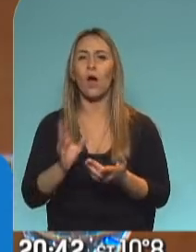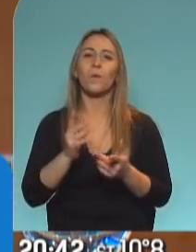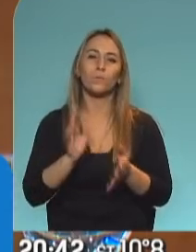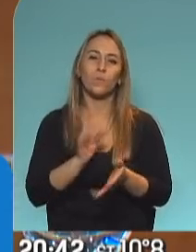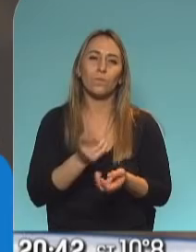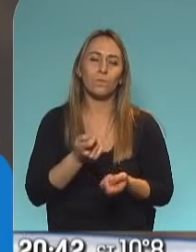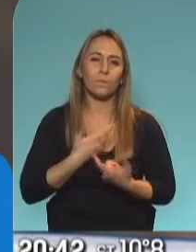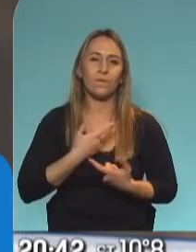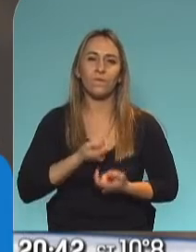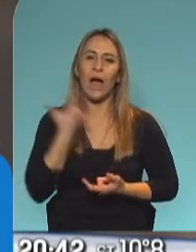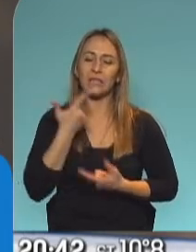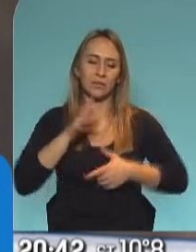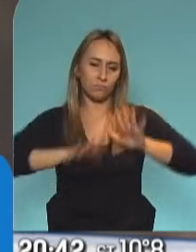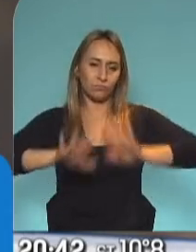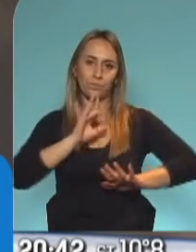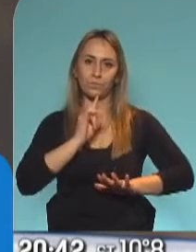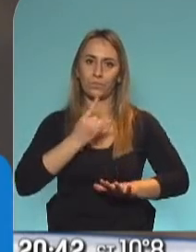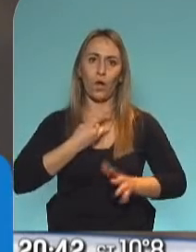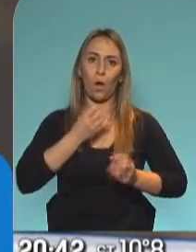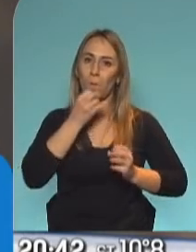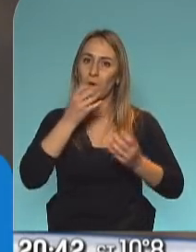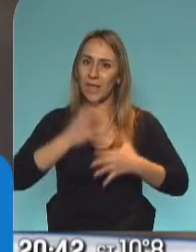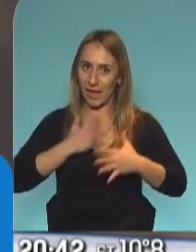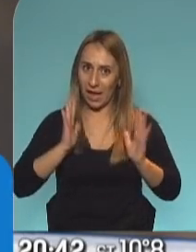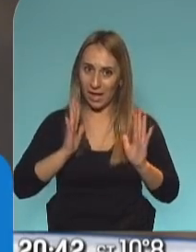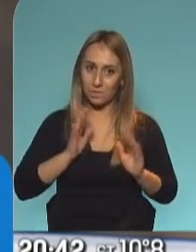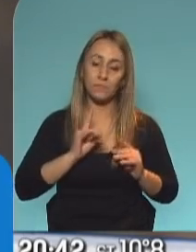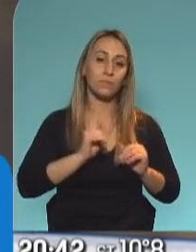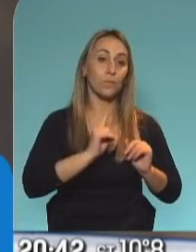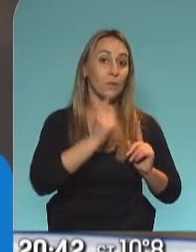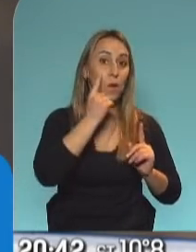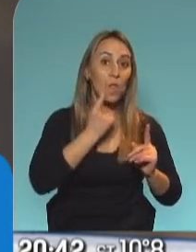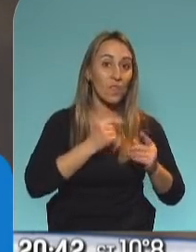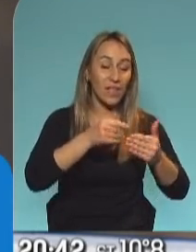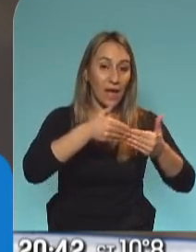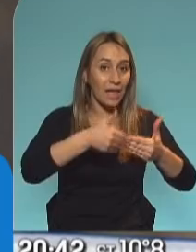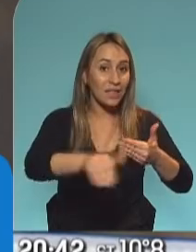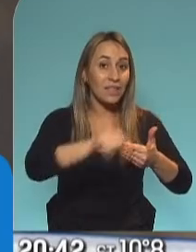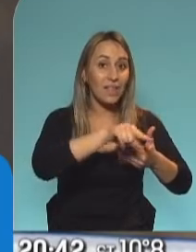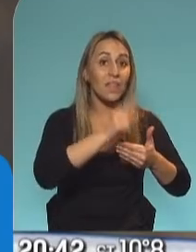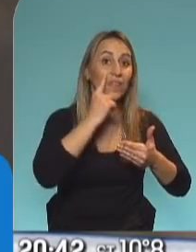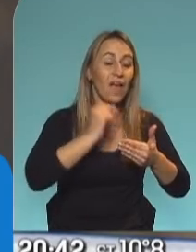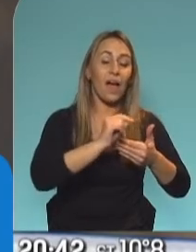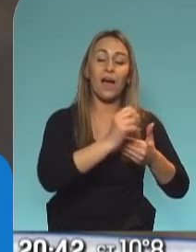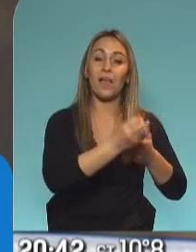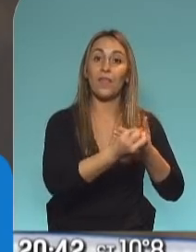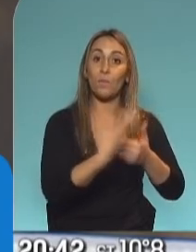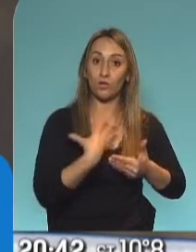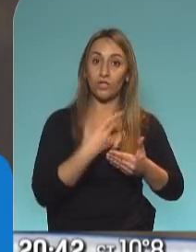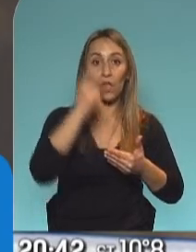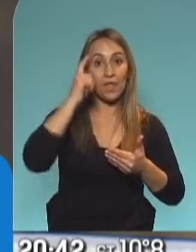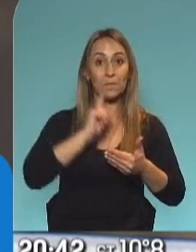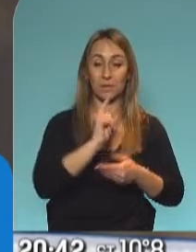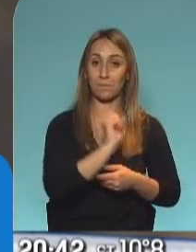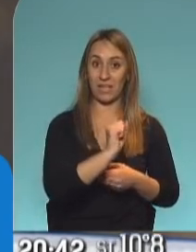da una facilidad para organizarte. Por supuesto, a partir del día de la liquidación va a estar ese día depositado sus 10.000 pesos, pero